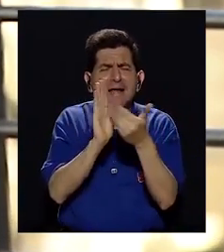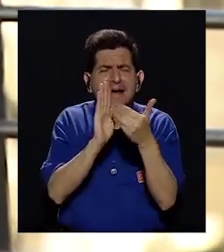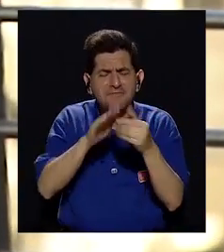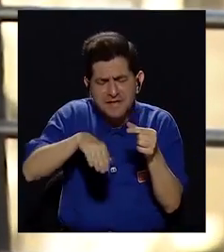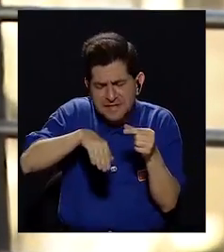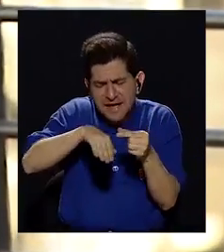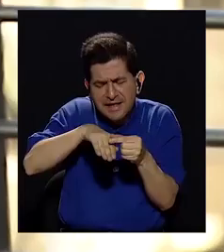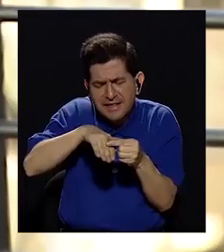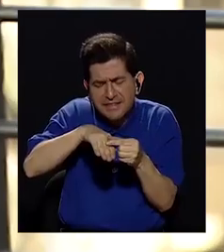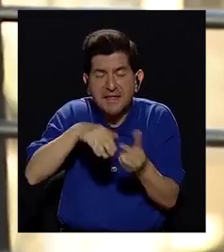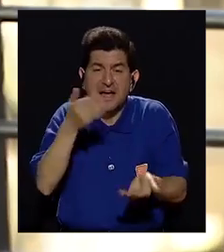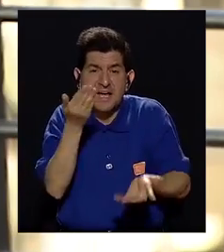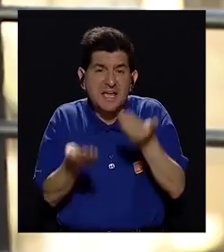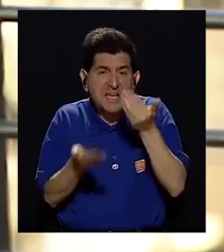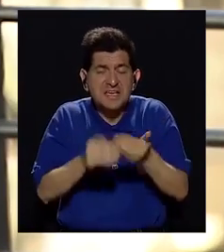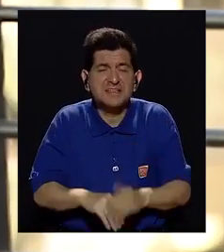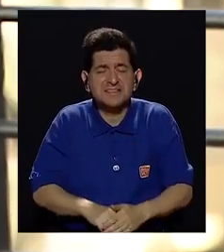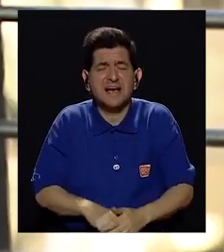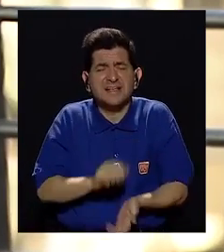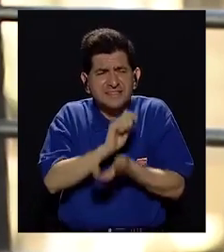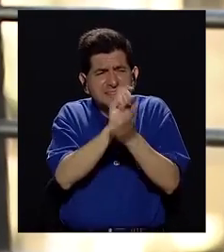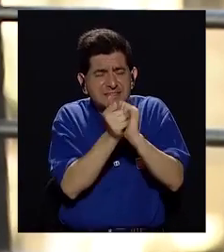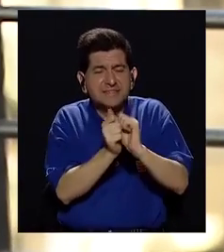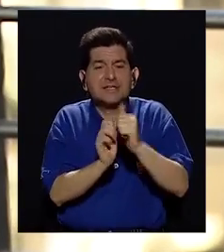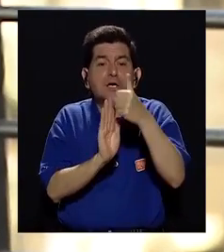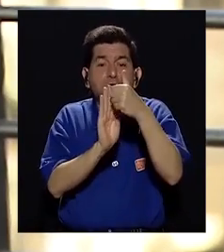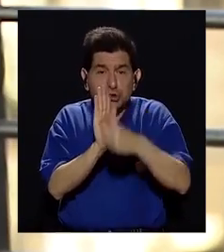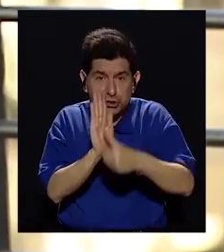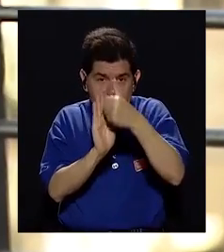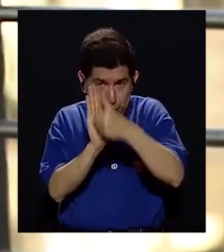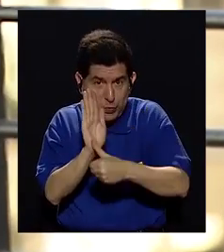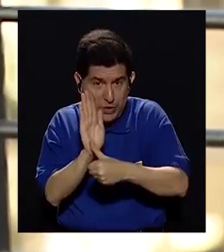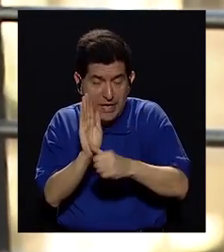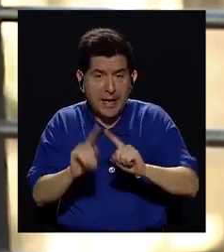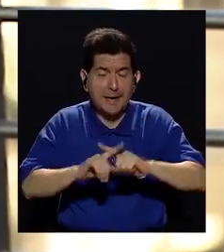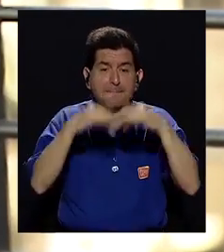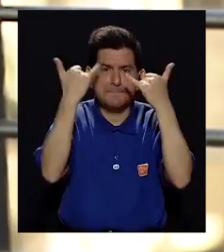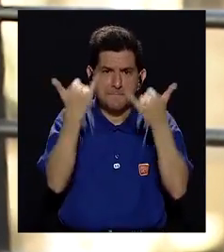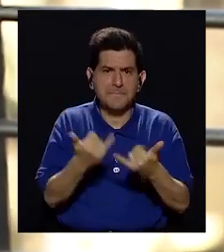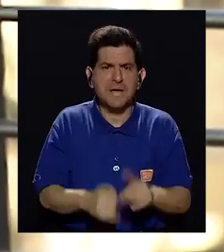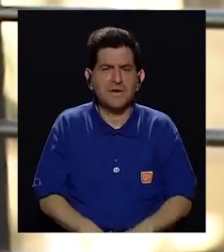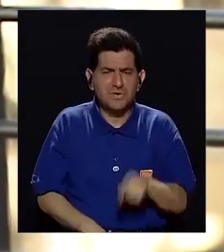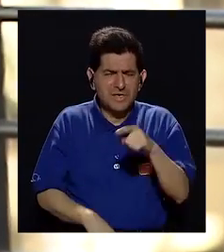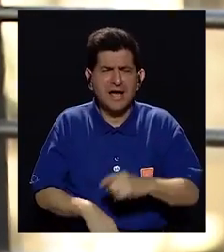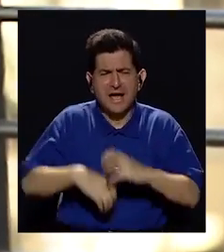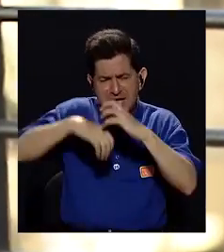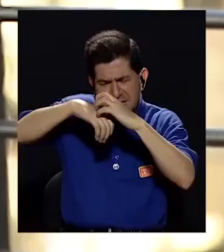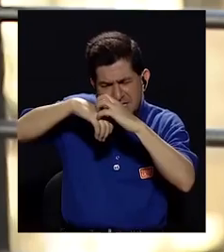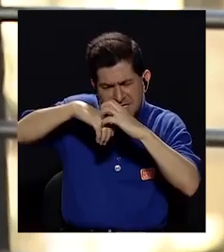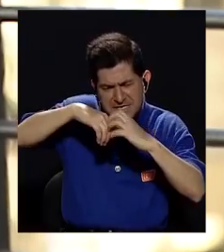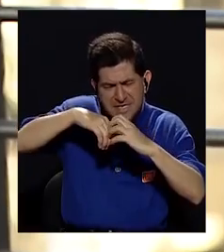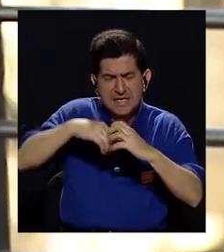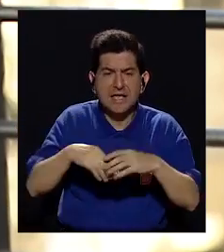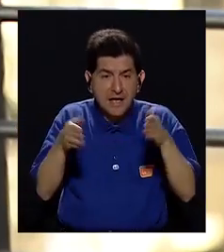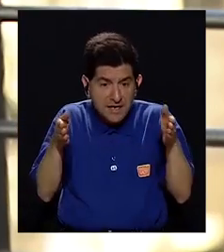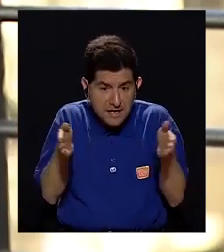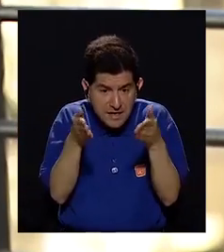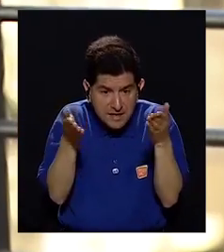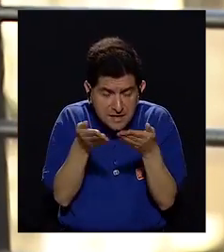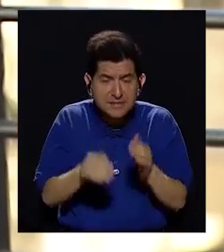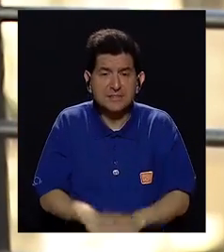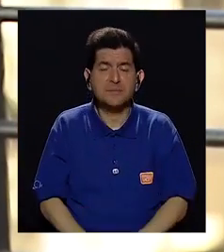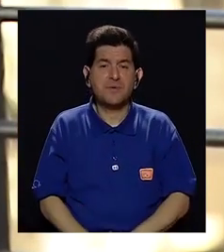una área pequeña. Eso sí se puede medio revertir mediante cirugía. Pero ya hay que hacer un raspado del hueso,